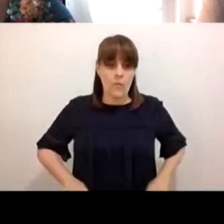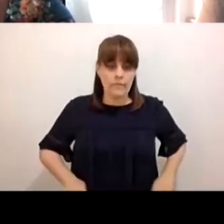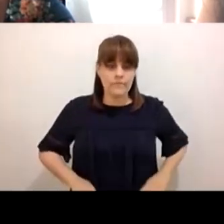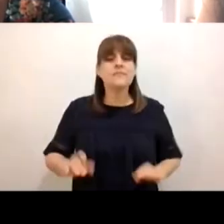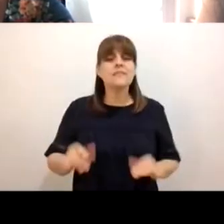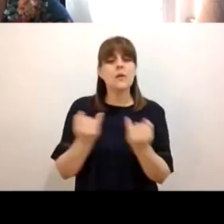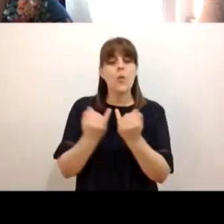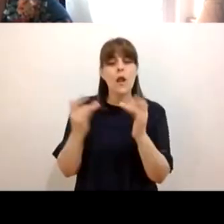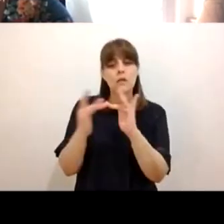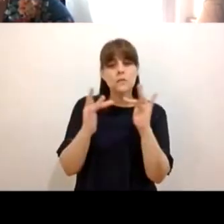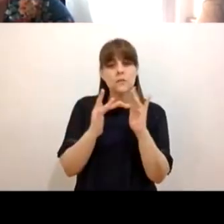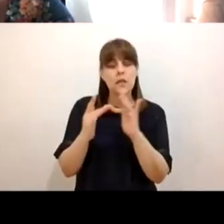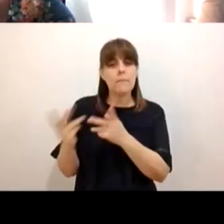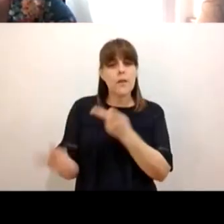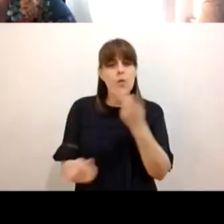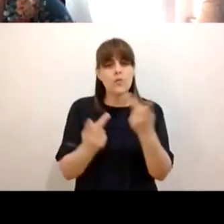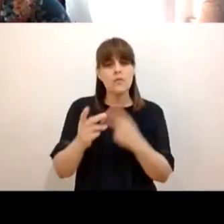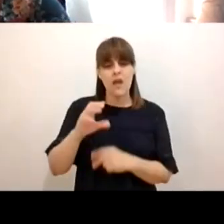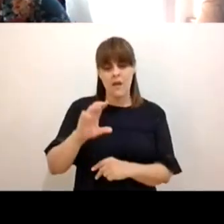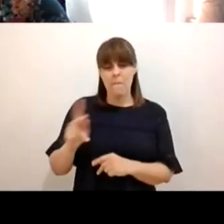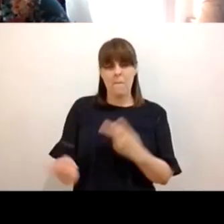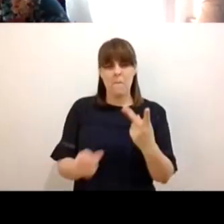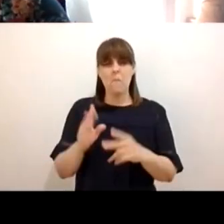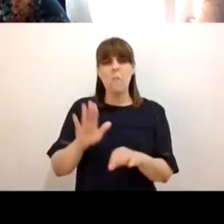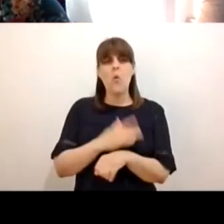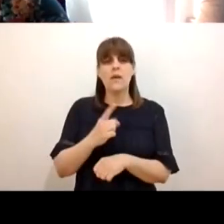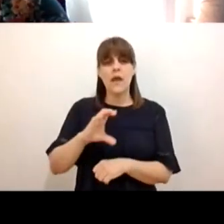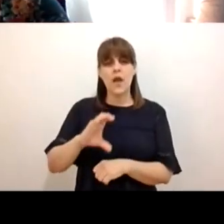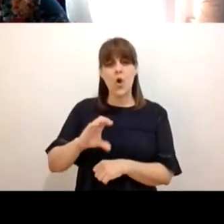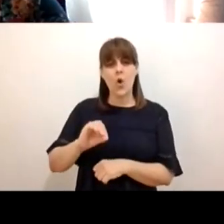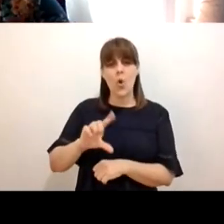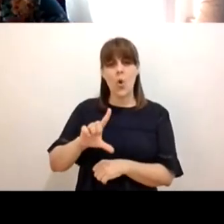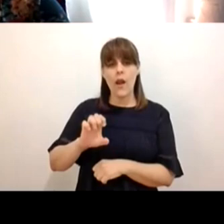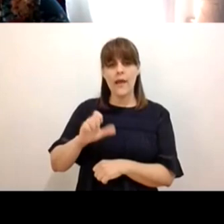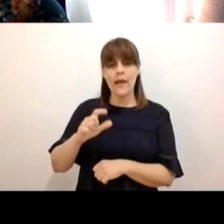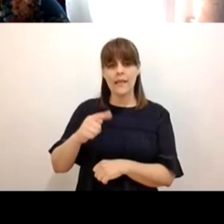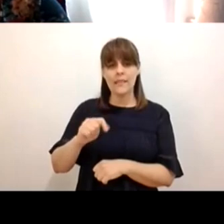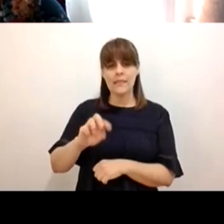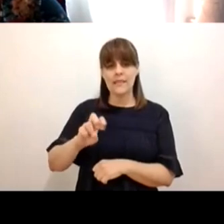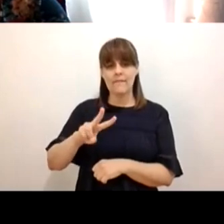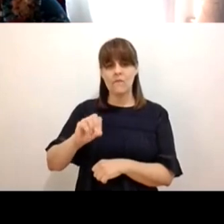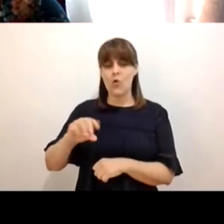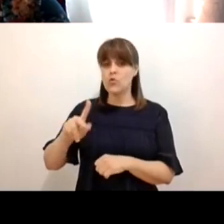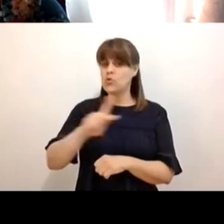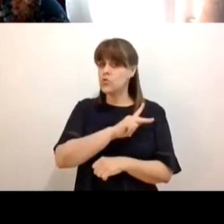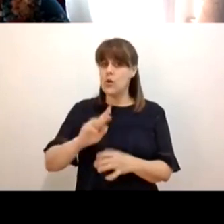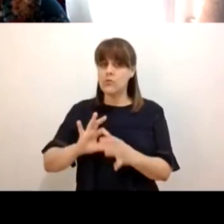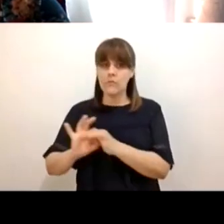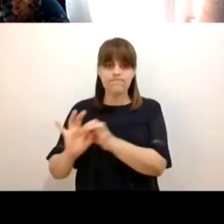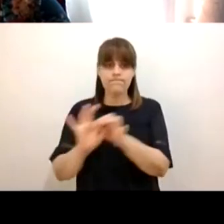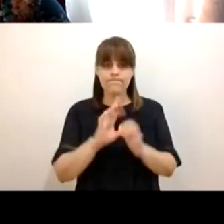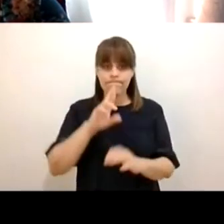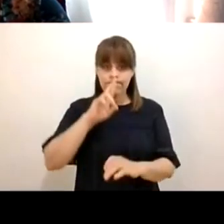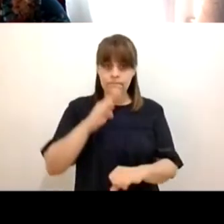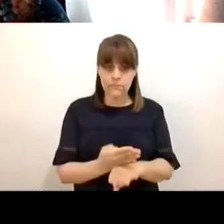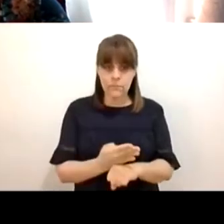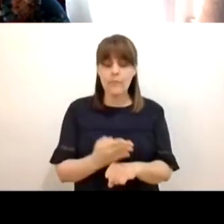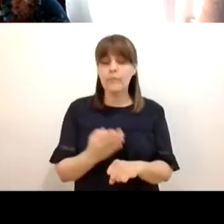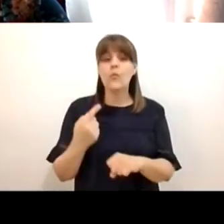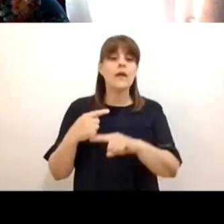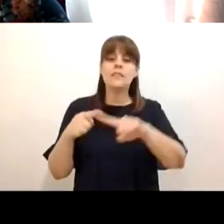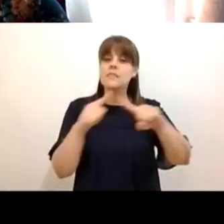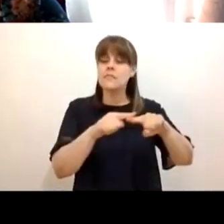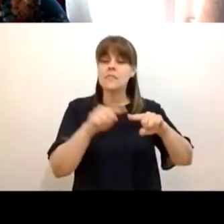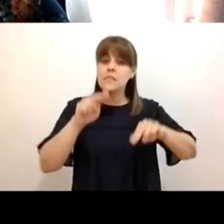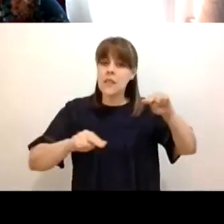de por qué es colectivo yo creo que tiene muchos niveles tiene el nivel interpersonal pero